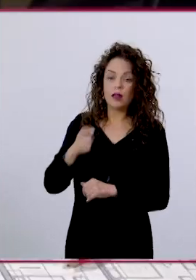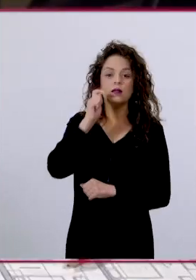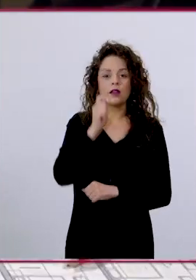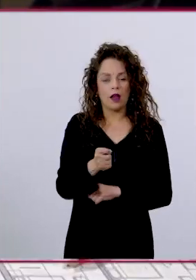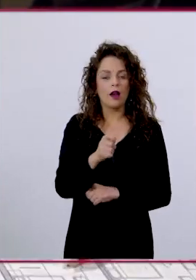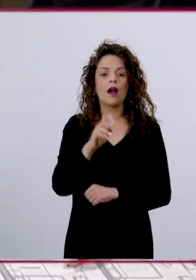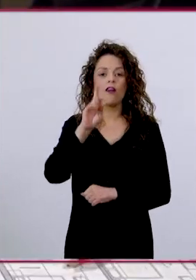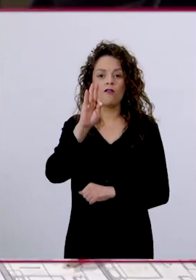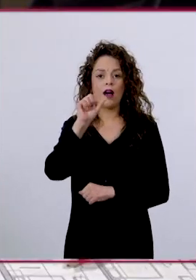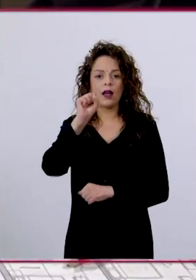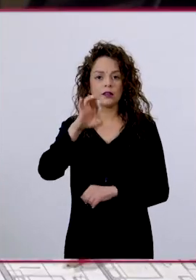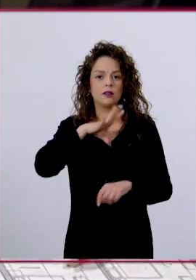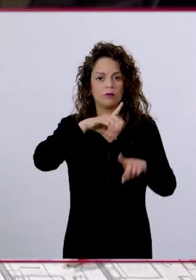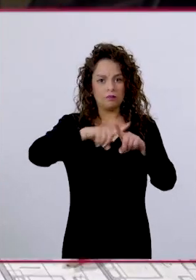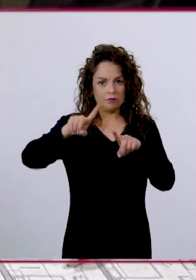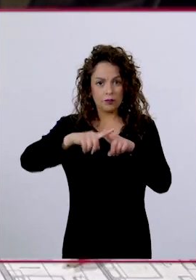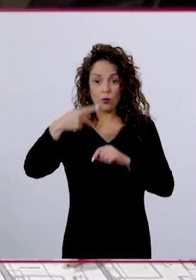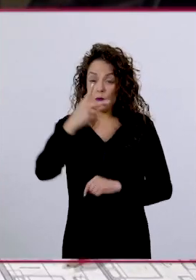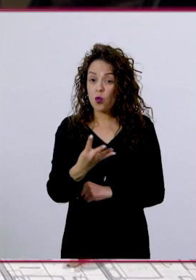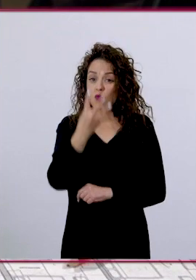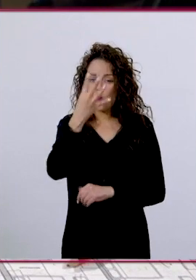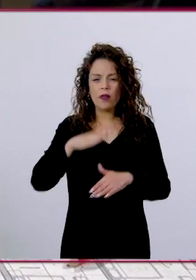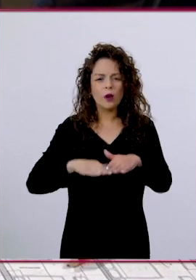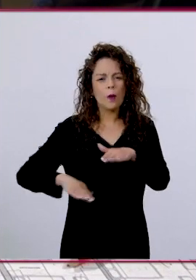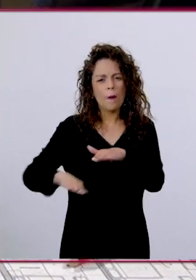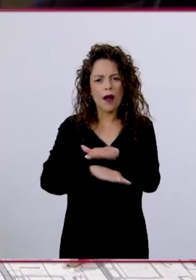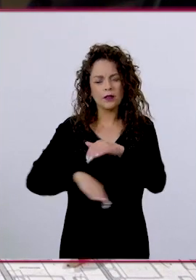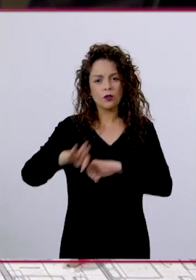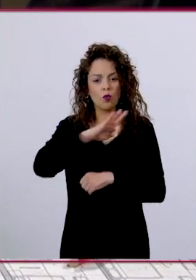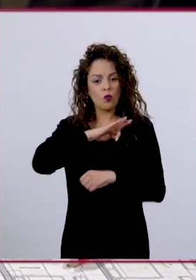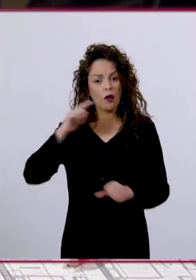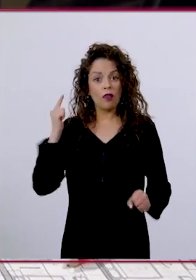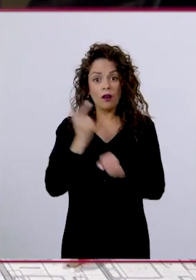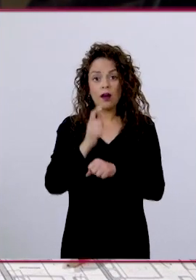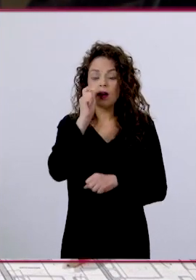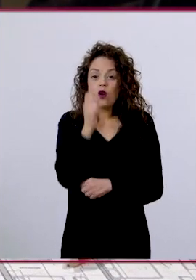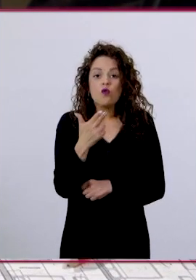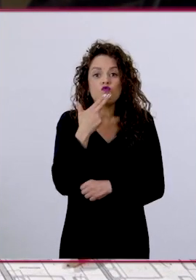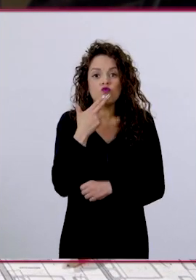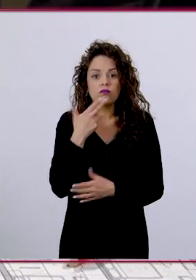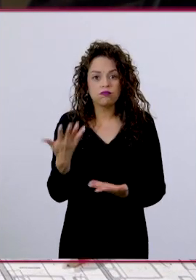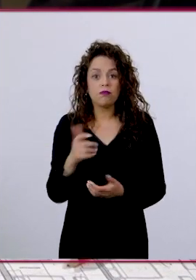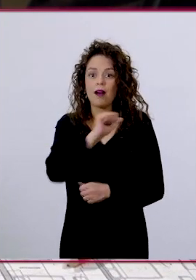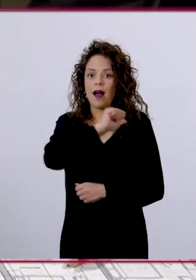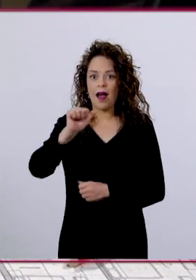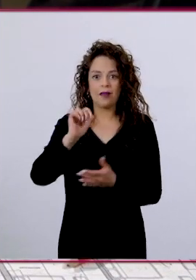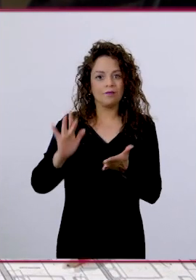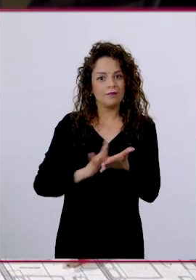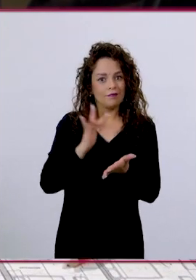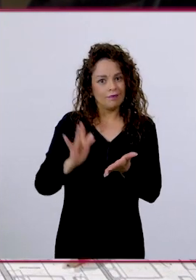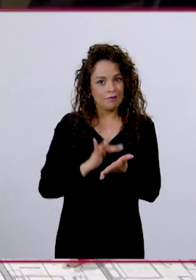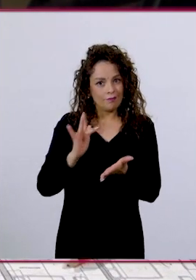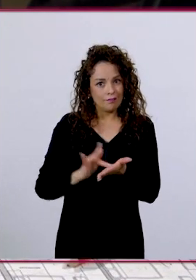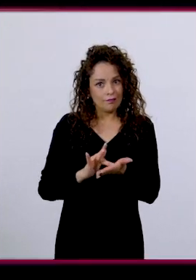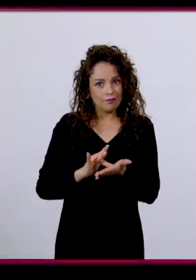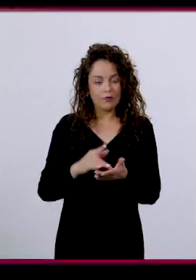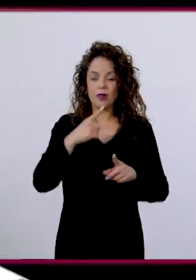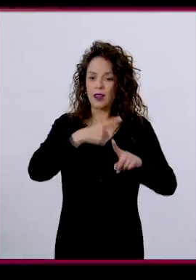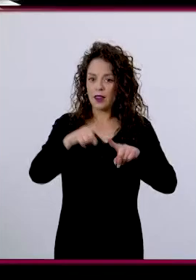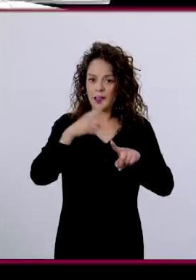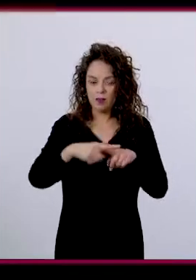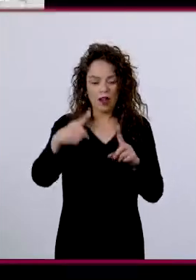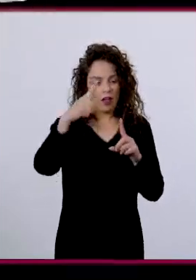vamos a considerar estas 4 básicas para identificar el uso de herramientas digitales destinadas a